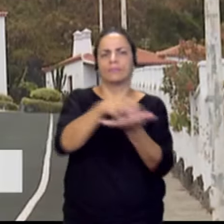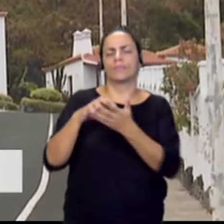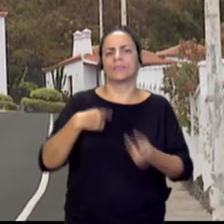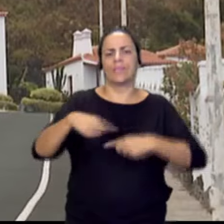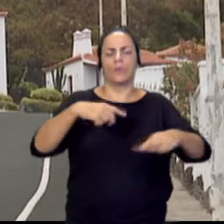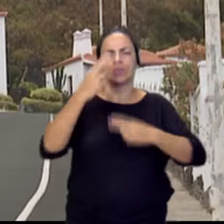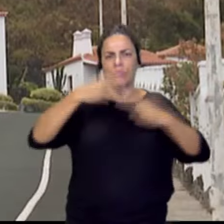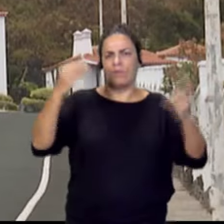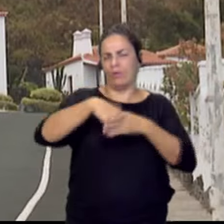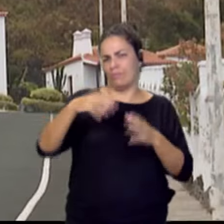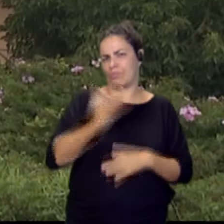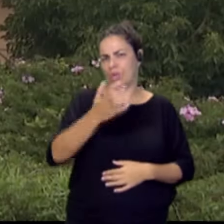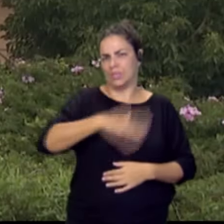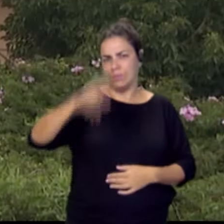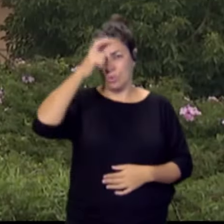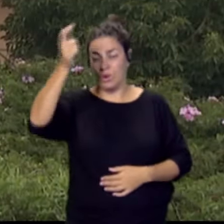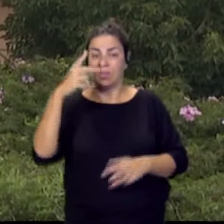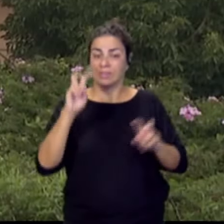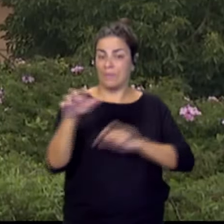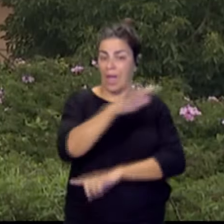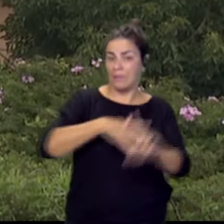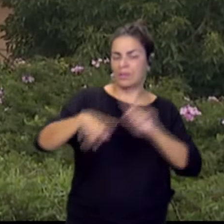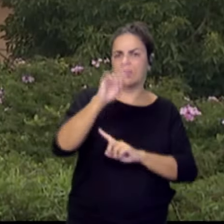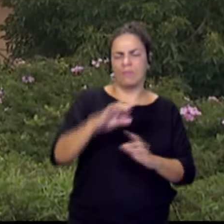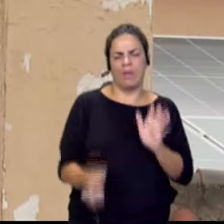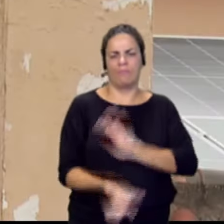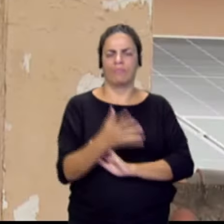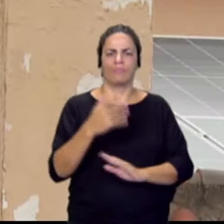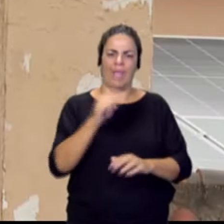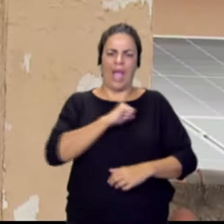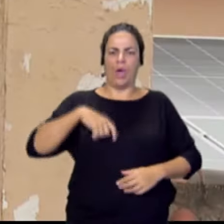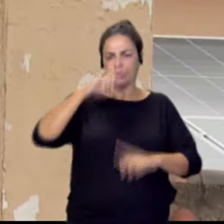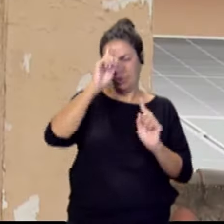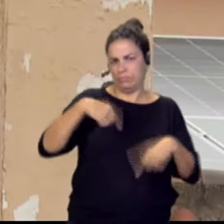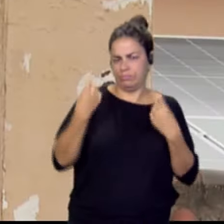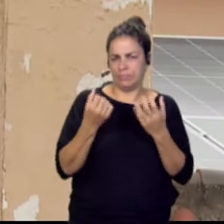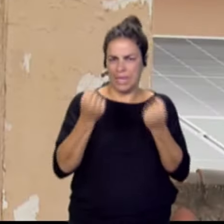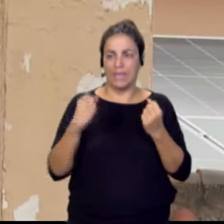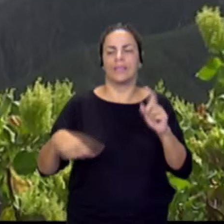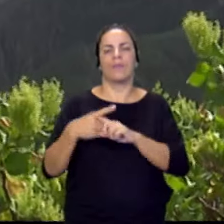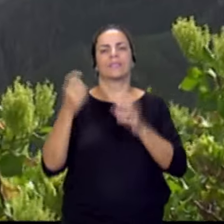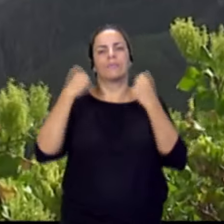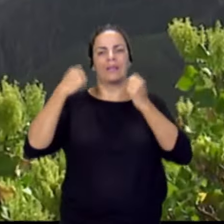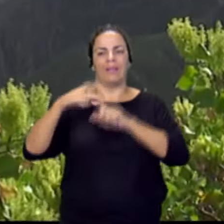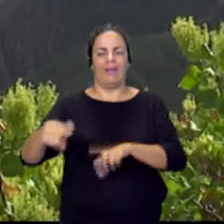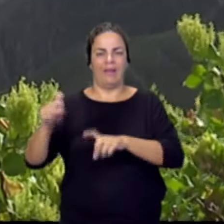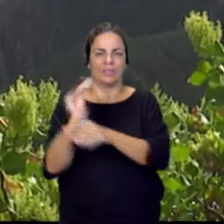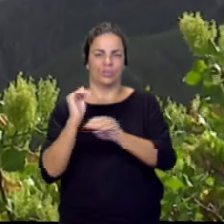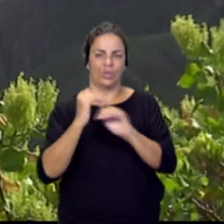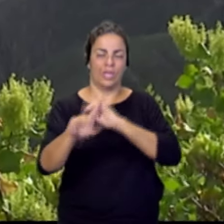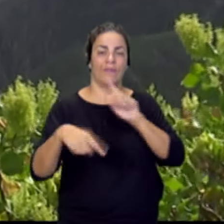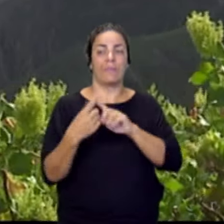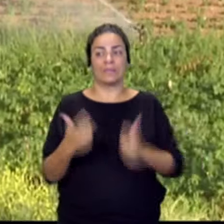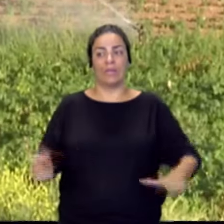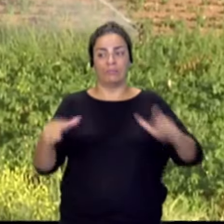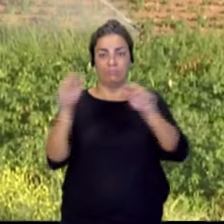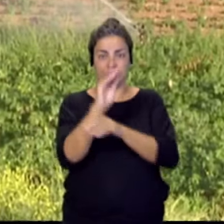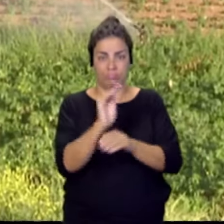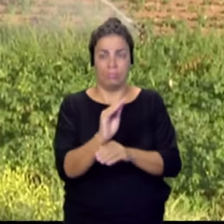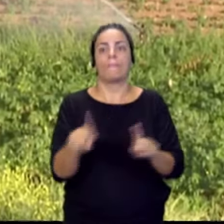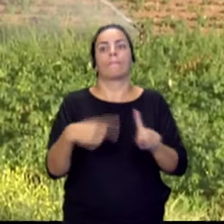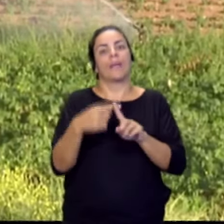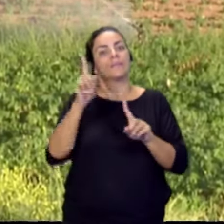rurales. En materia ambiental, impulsar la autosuficiencia energética, prácticas agrarias sostenibles, conservación de los ecosistemas, sin